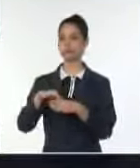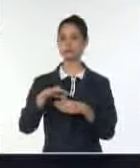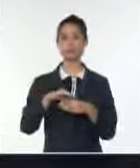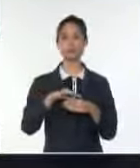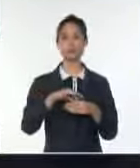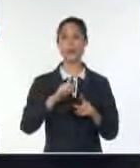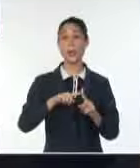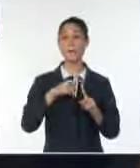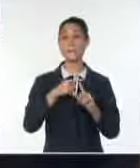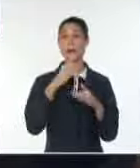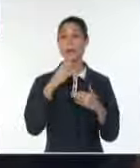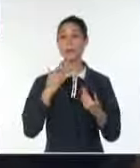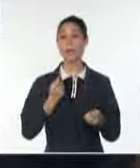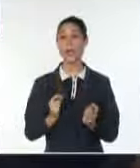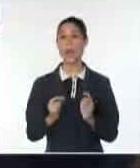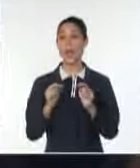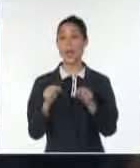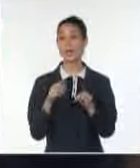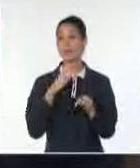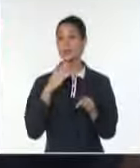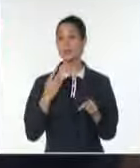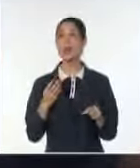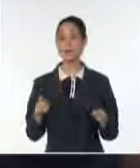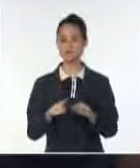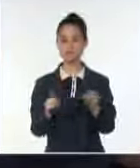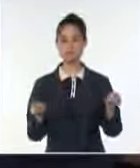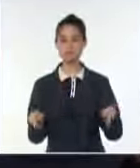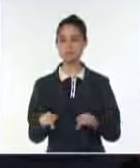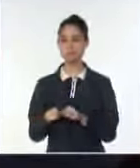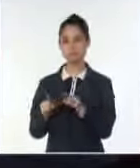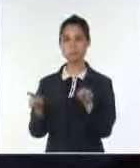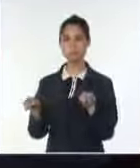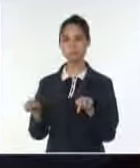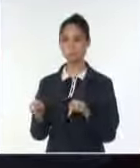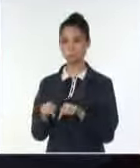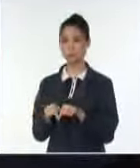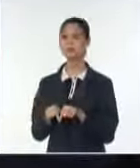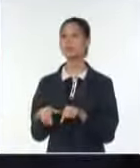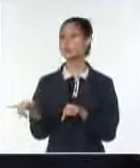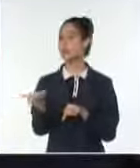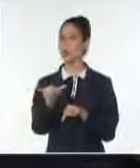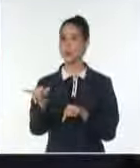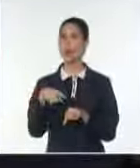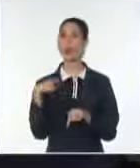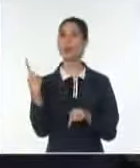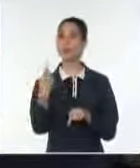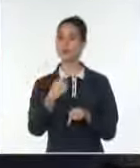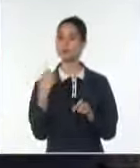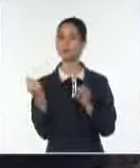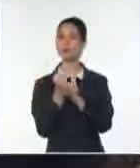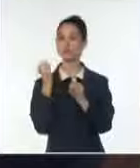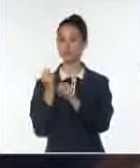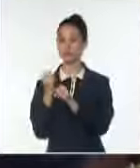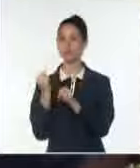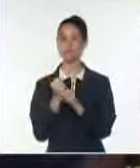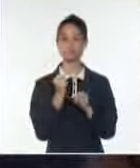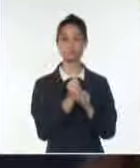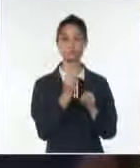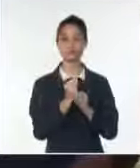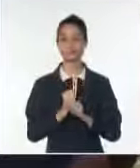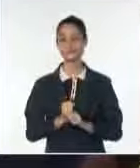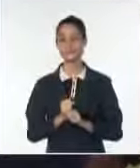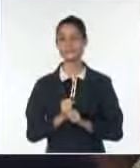banado que está más o menos ahí a la escala de esto del área y en tahu Fíjate en un momento como este